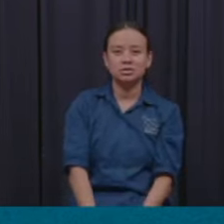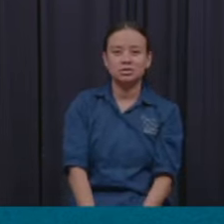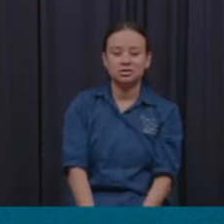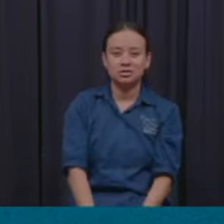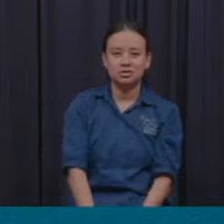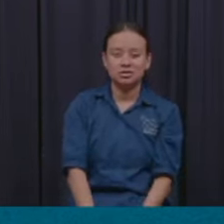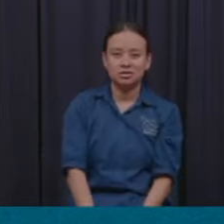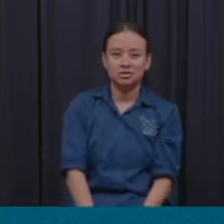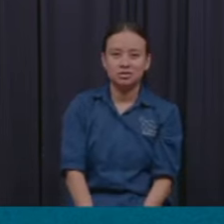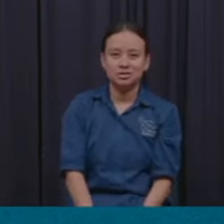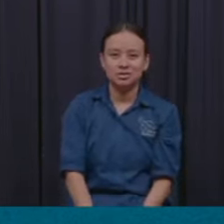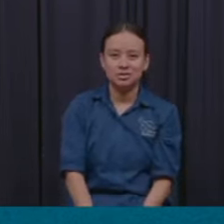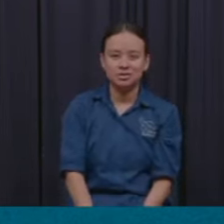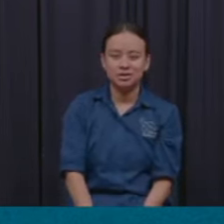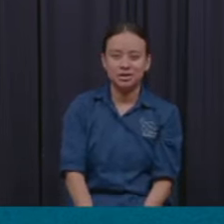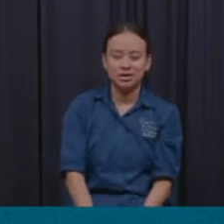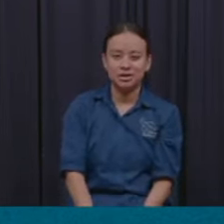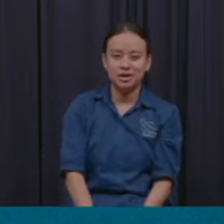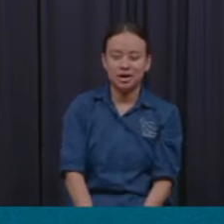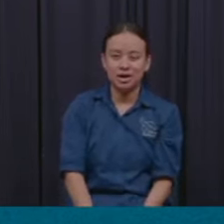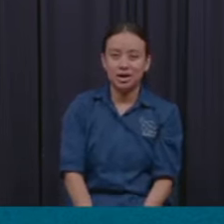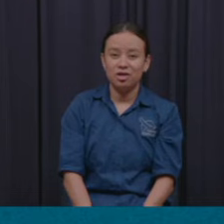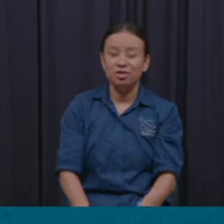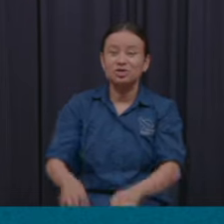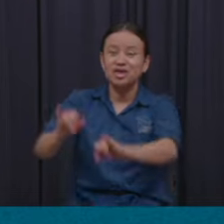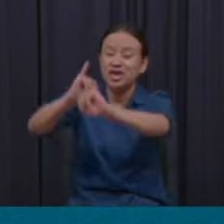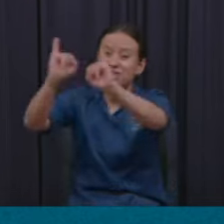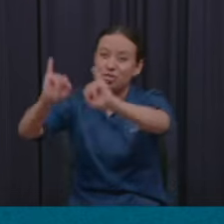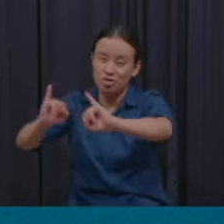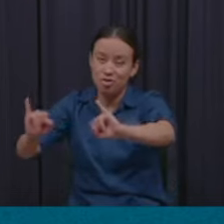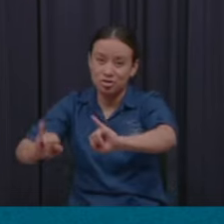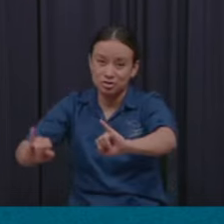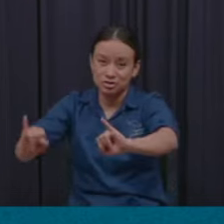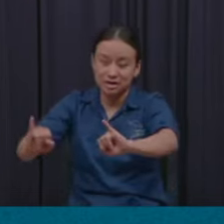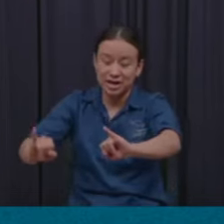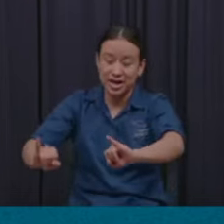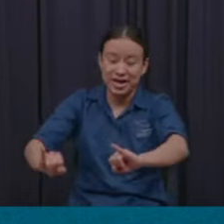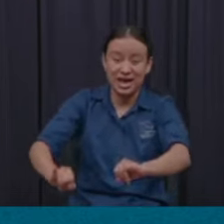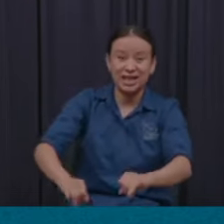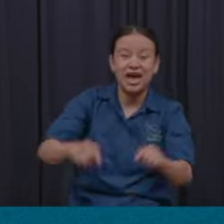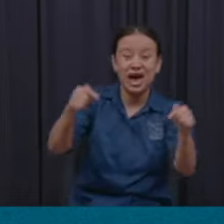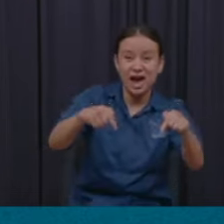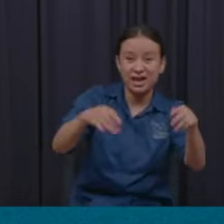No dice el Cristo negro, ¿verdad? Que el Señor reprenda eso.